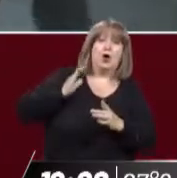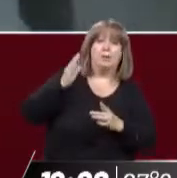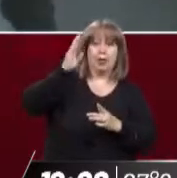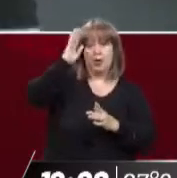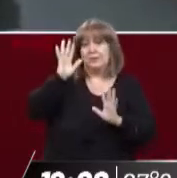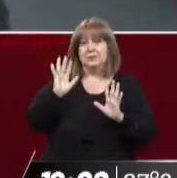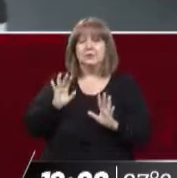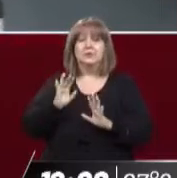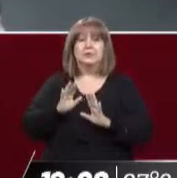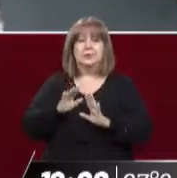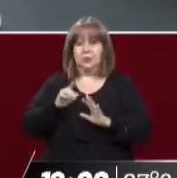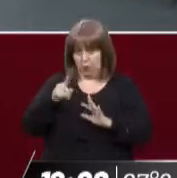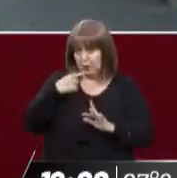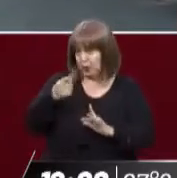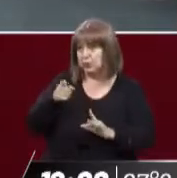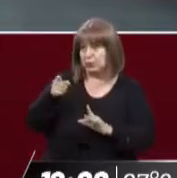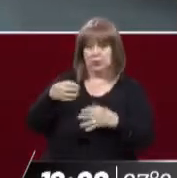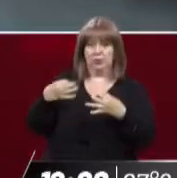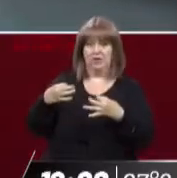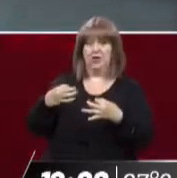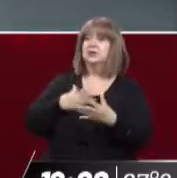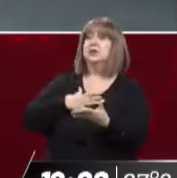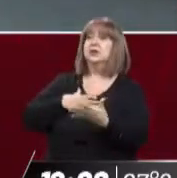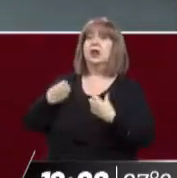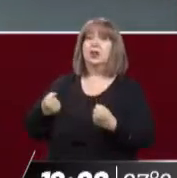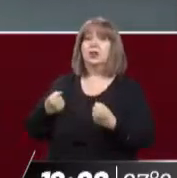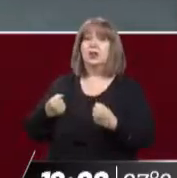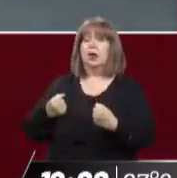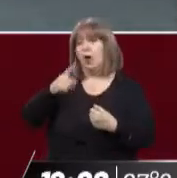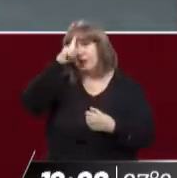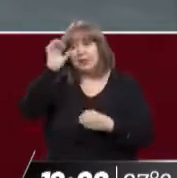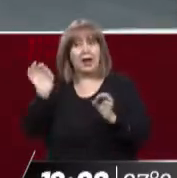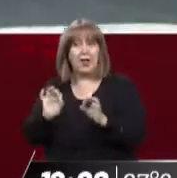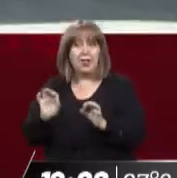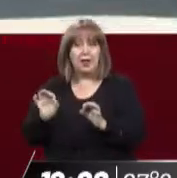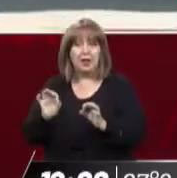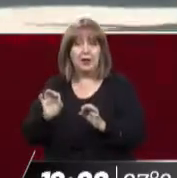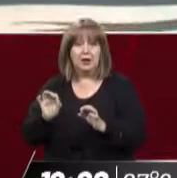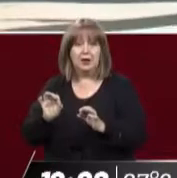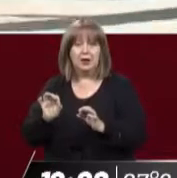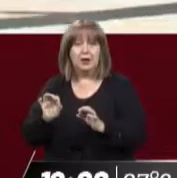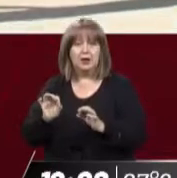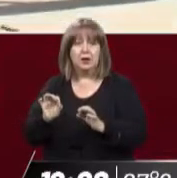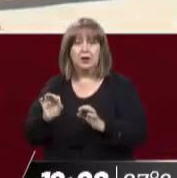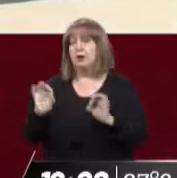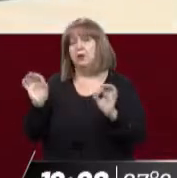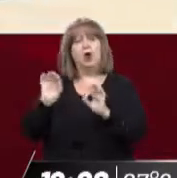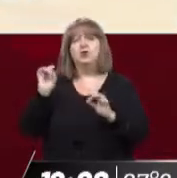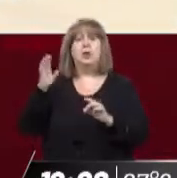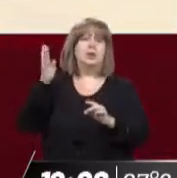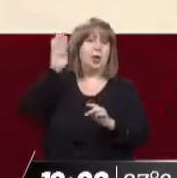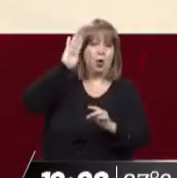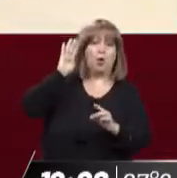molestar, solamente preguntar. ¿Están bien? ¿Están todos bien los de este? No tenés gente en el hospital, ¿no es cierto? Me decían... Ninguno fue trasladado, solo golpes